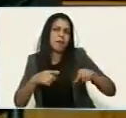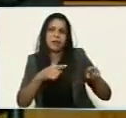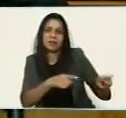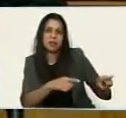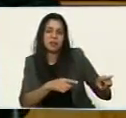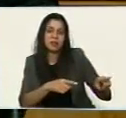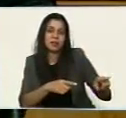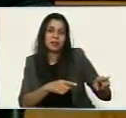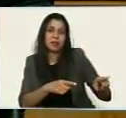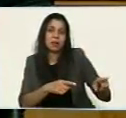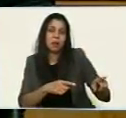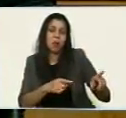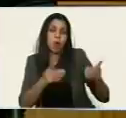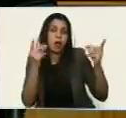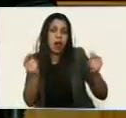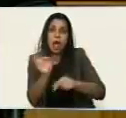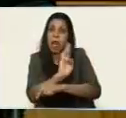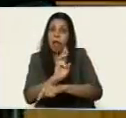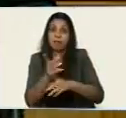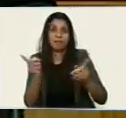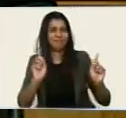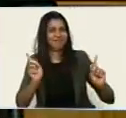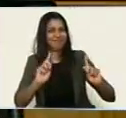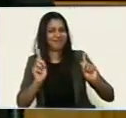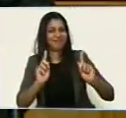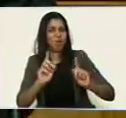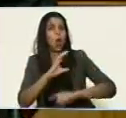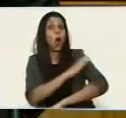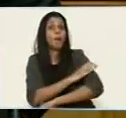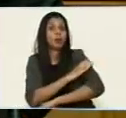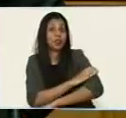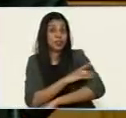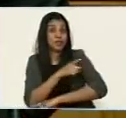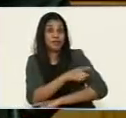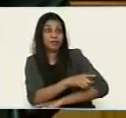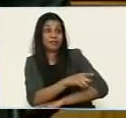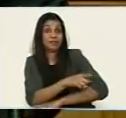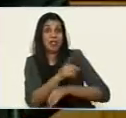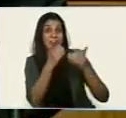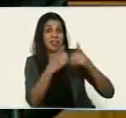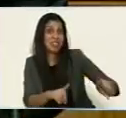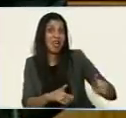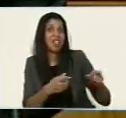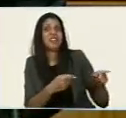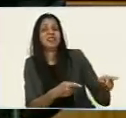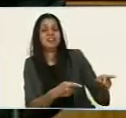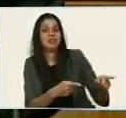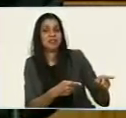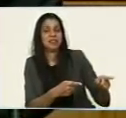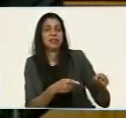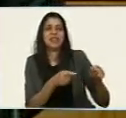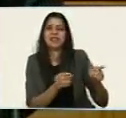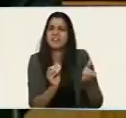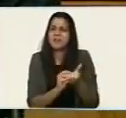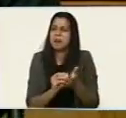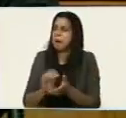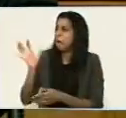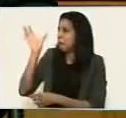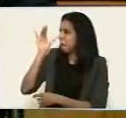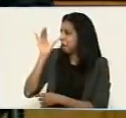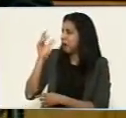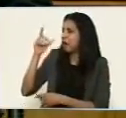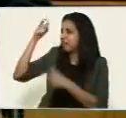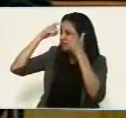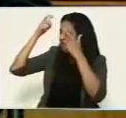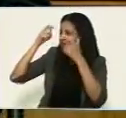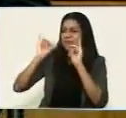una cosa espontánea, no. Y ahí es donde ellos volvieron, así como subestimaron al comandante Hugo